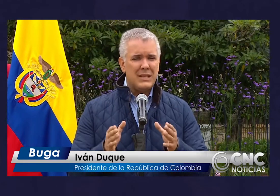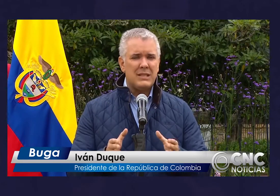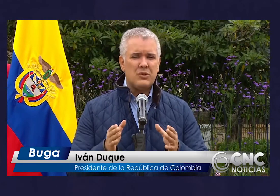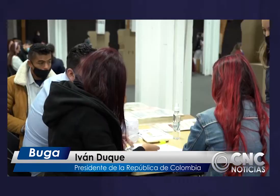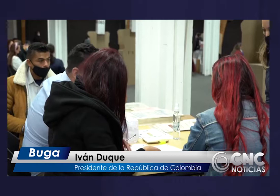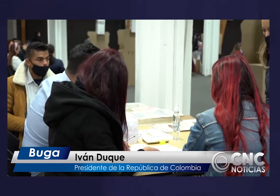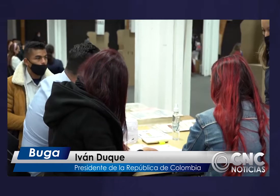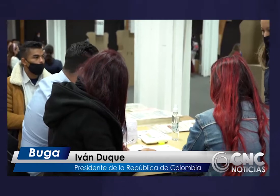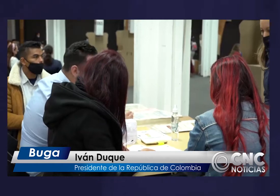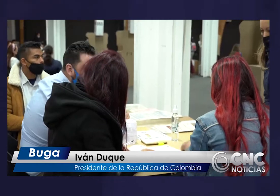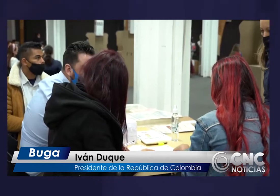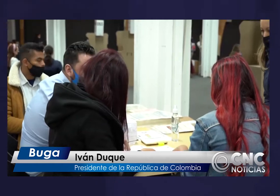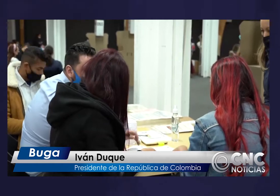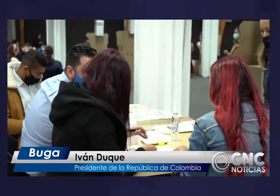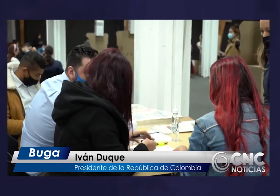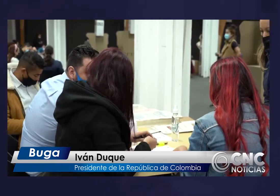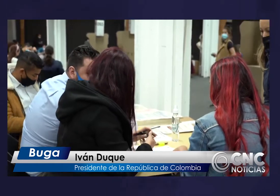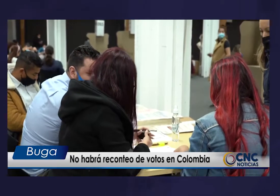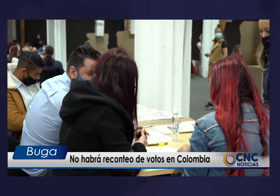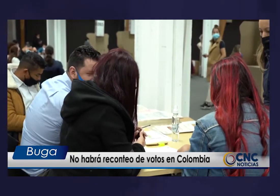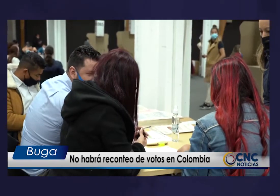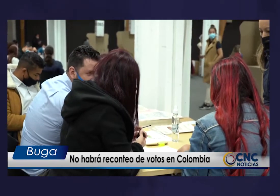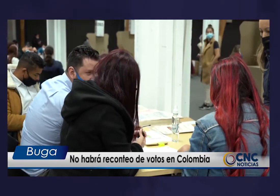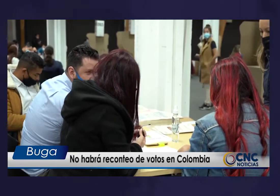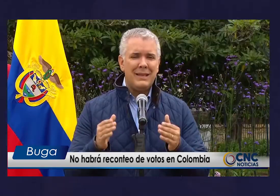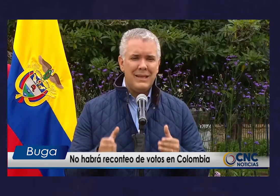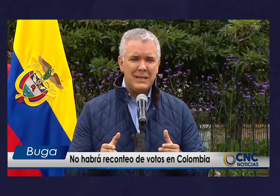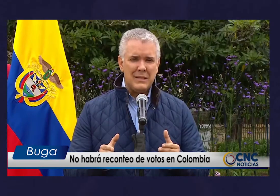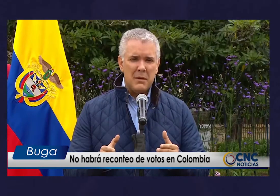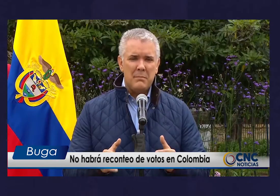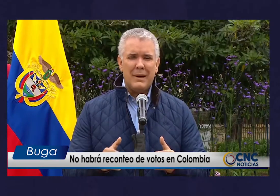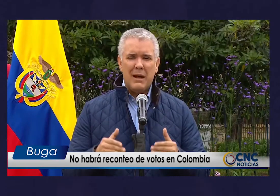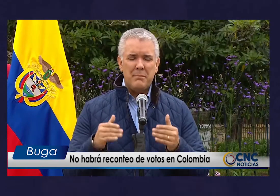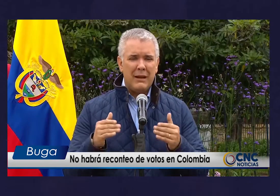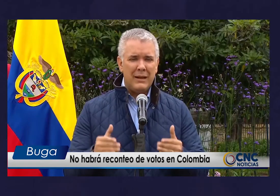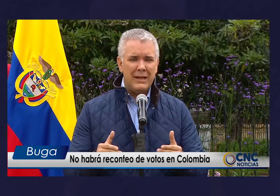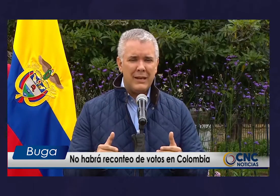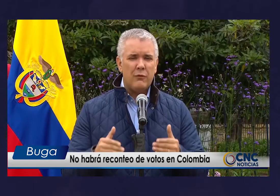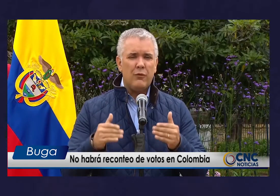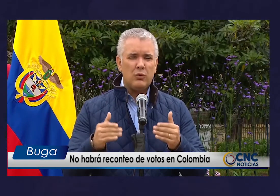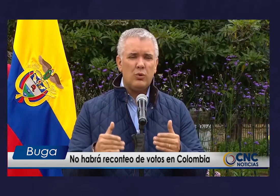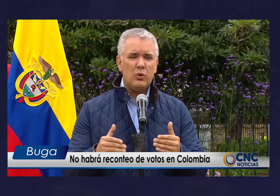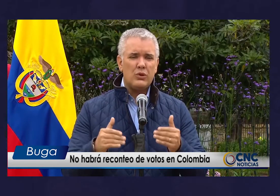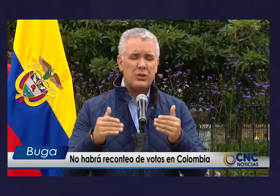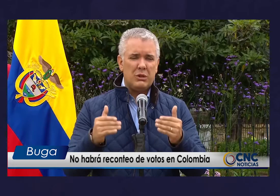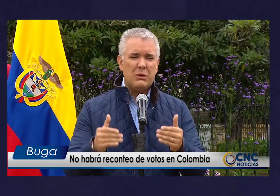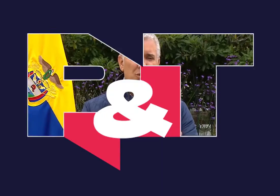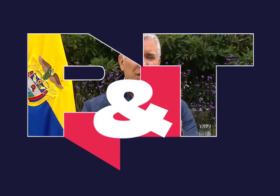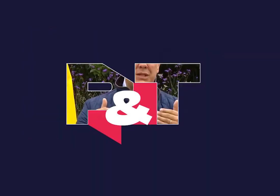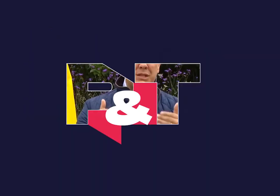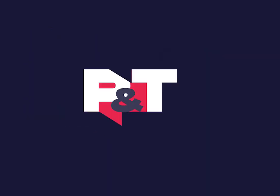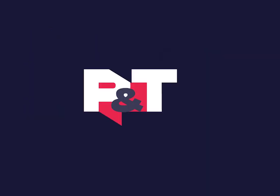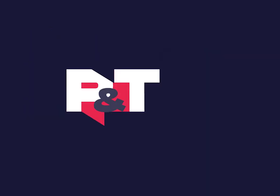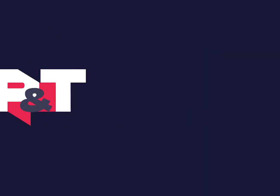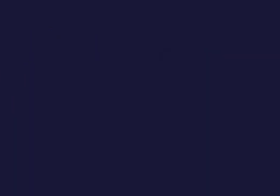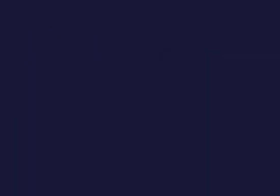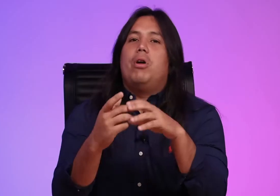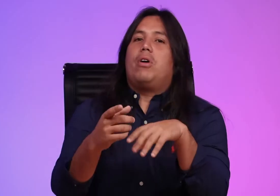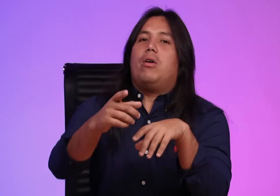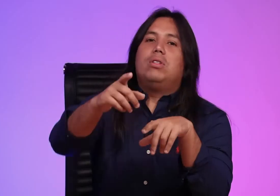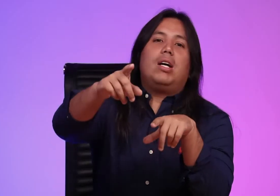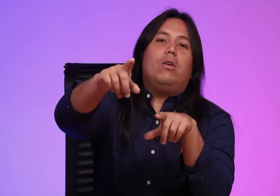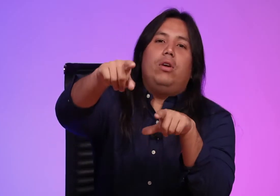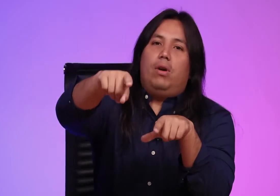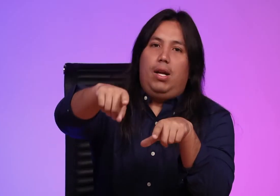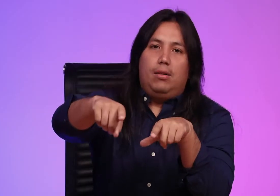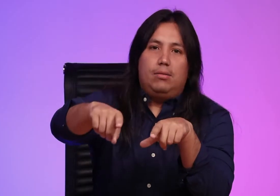que existan sobre esta materia, también se puedan tomar medidas para prevenir futuras situaciones similares. Bueno,